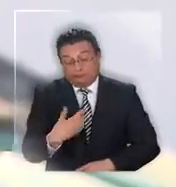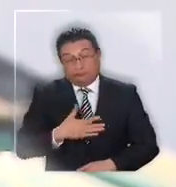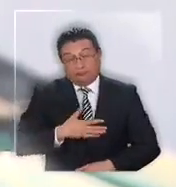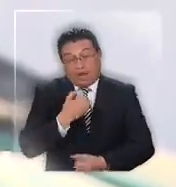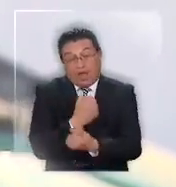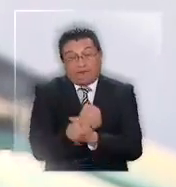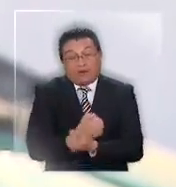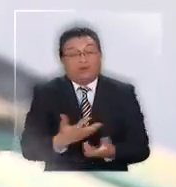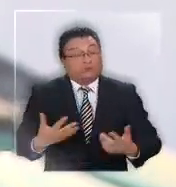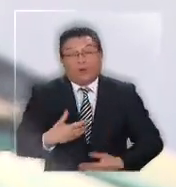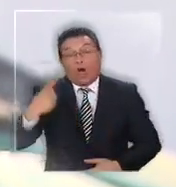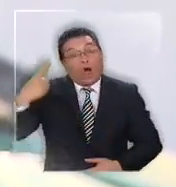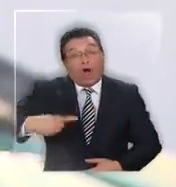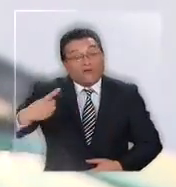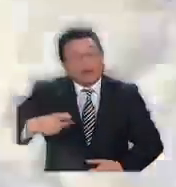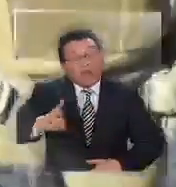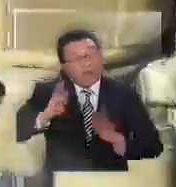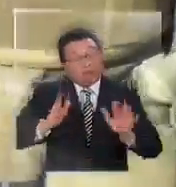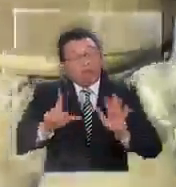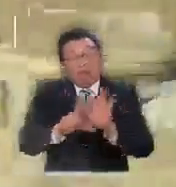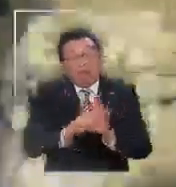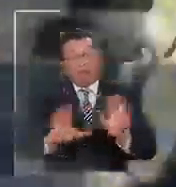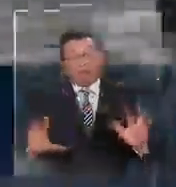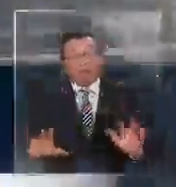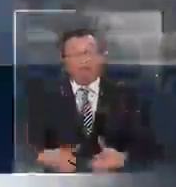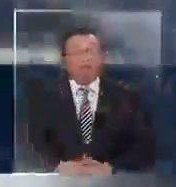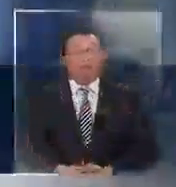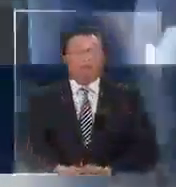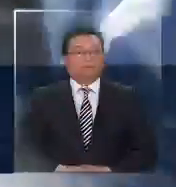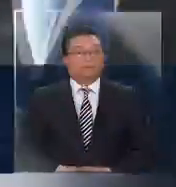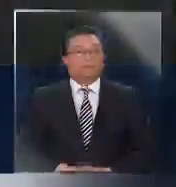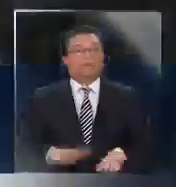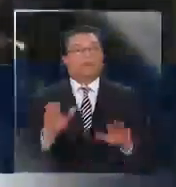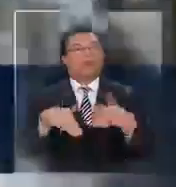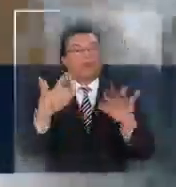como fuerza pública, estamos obligados a dar eficacia al derecho.